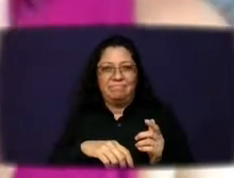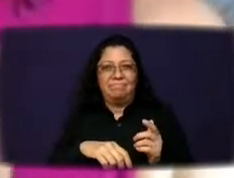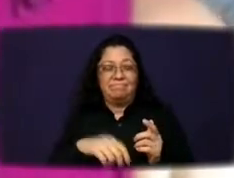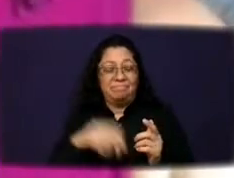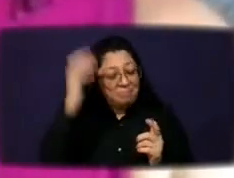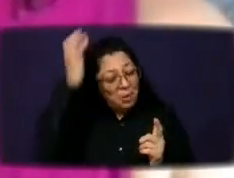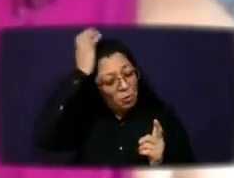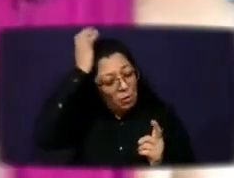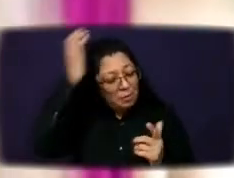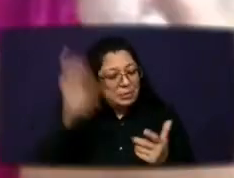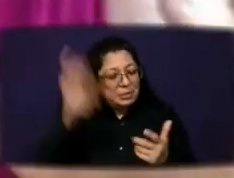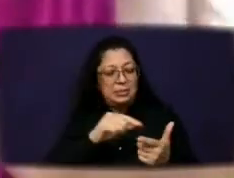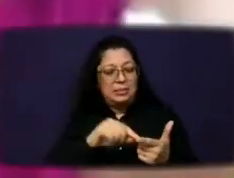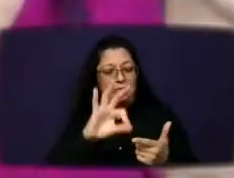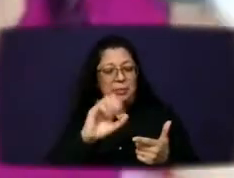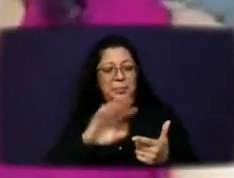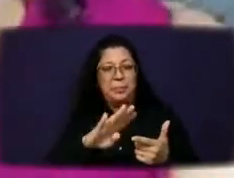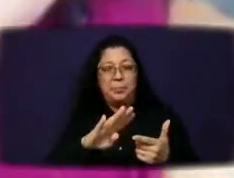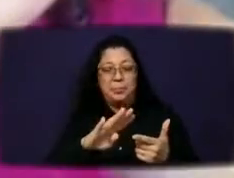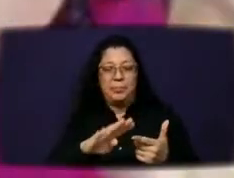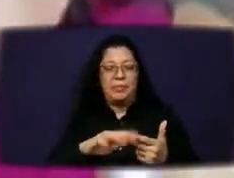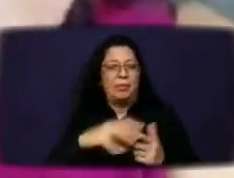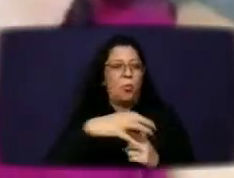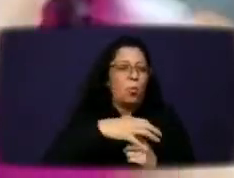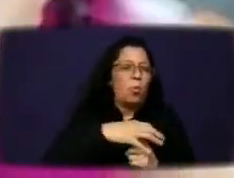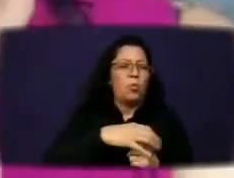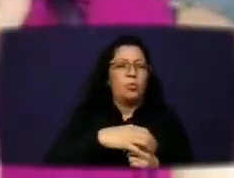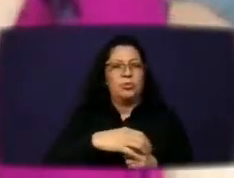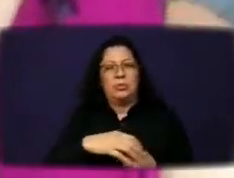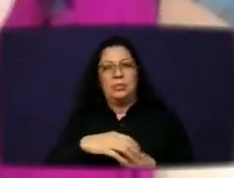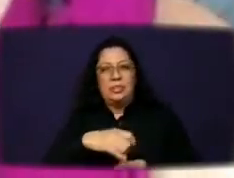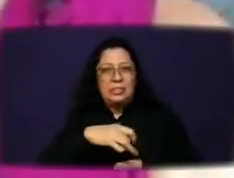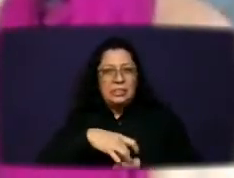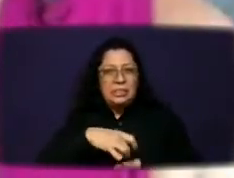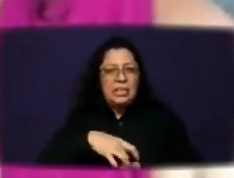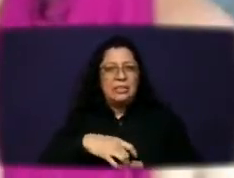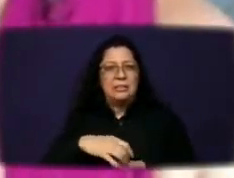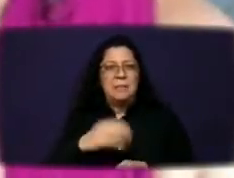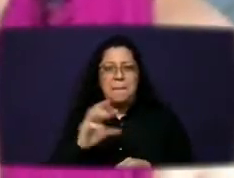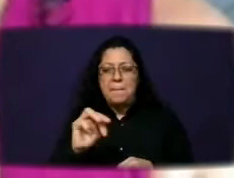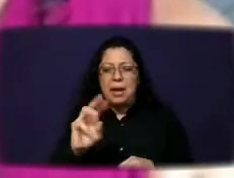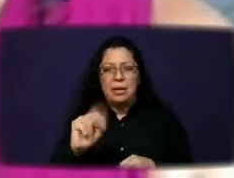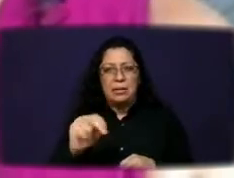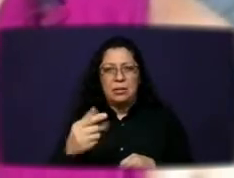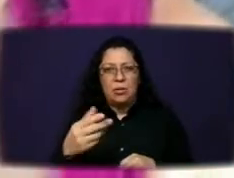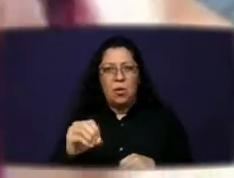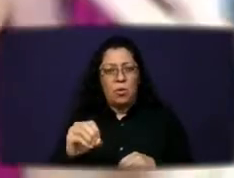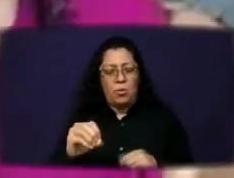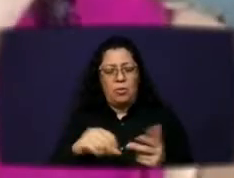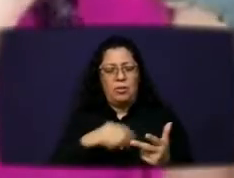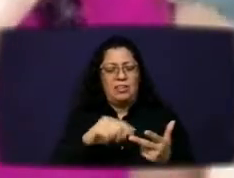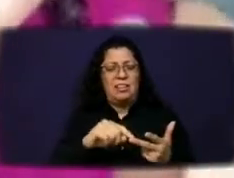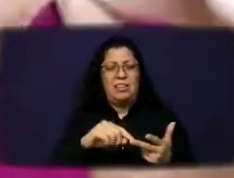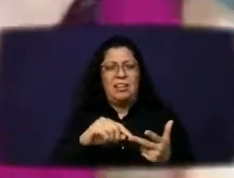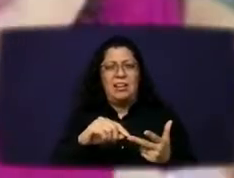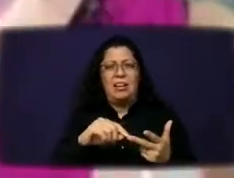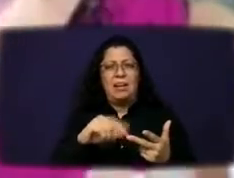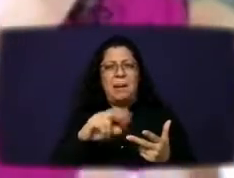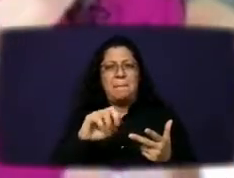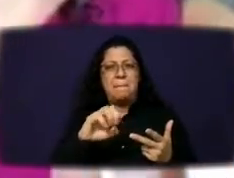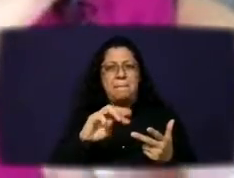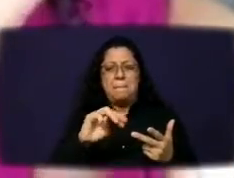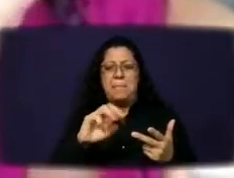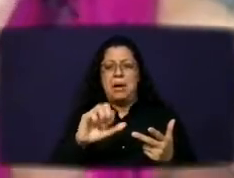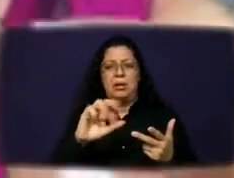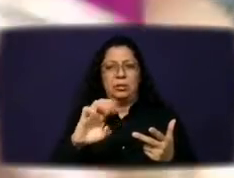En febrero, hongos, calabazas y mango. En marzo, alcachofa y toronja.